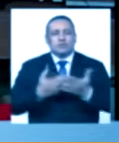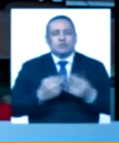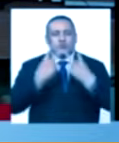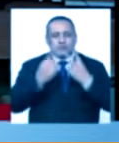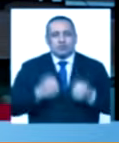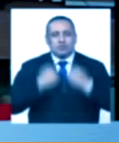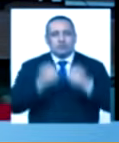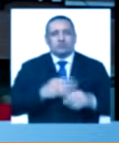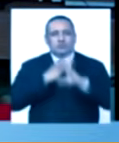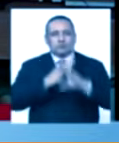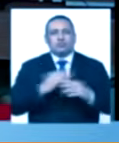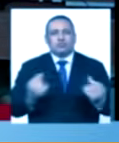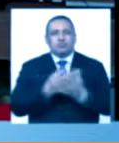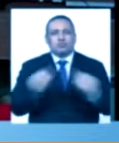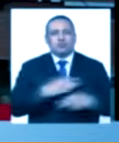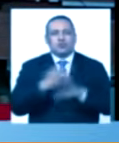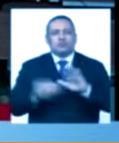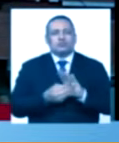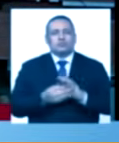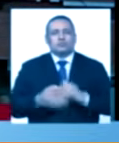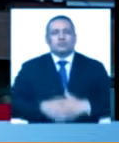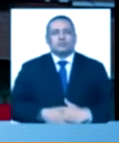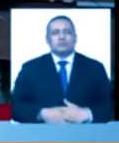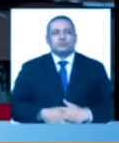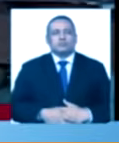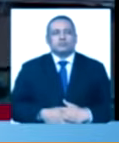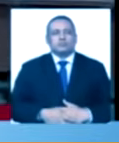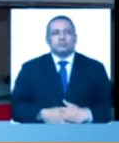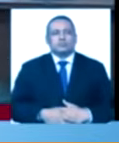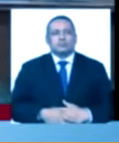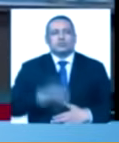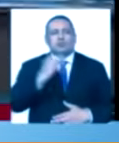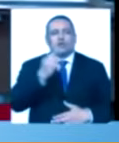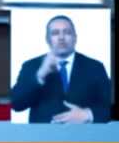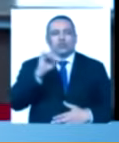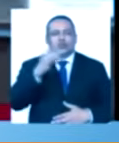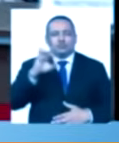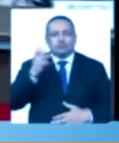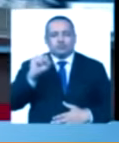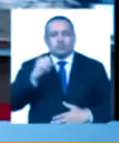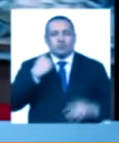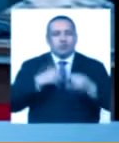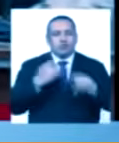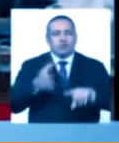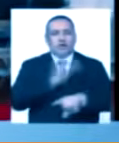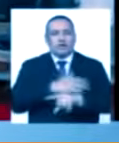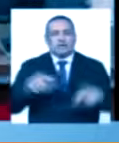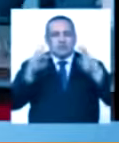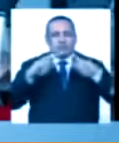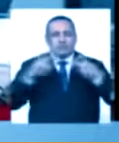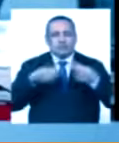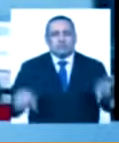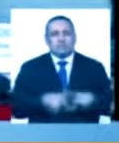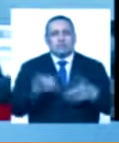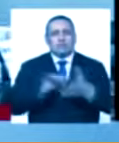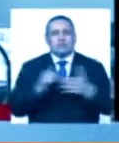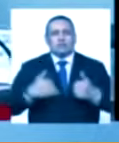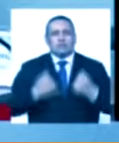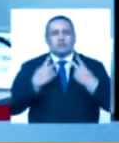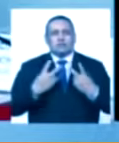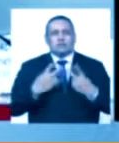lucha frontal contra la corrupción. Y es por ello que cuando se dio las investigaciones